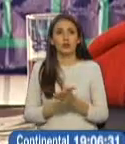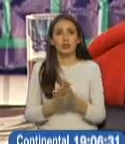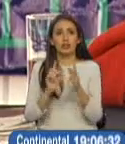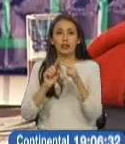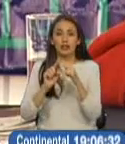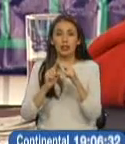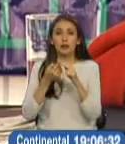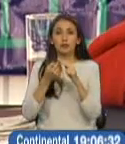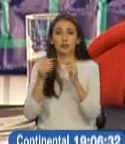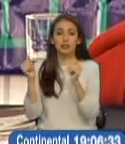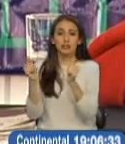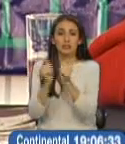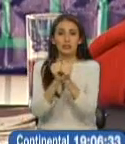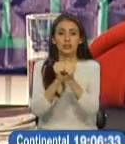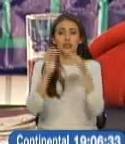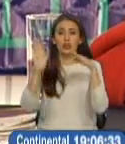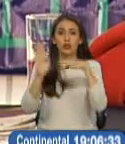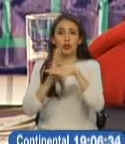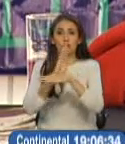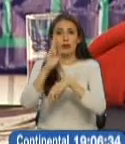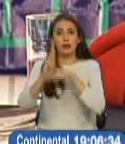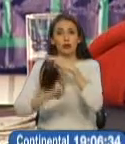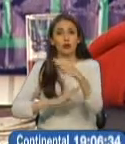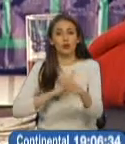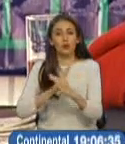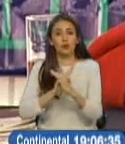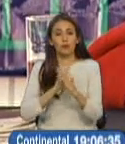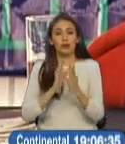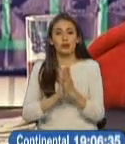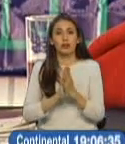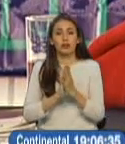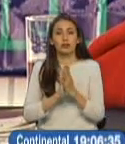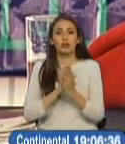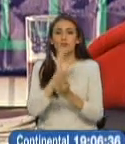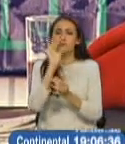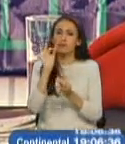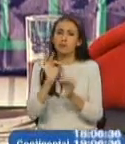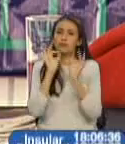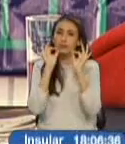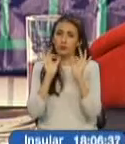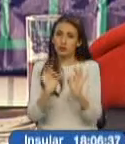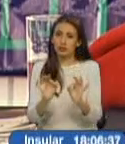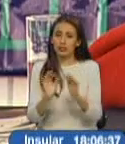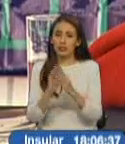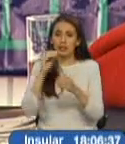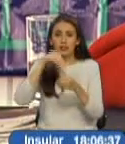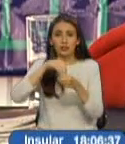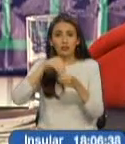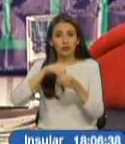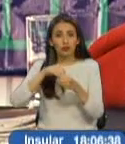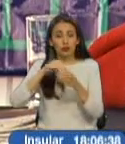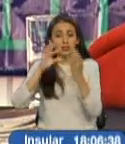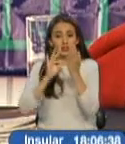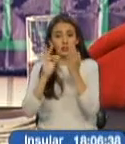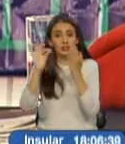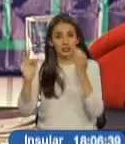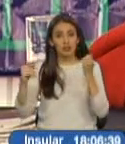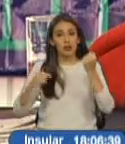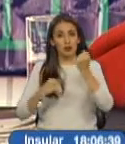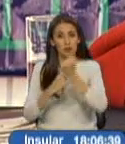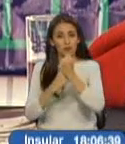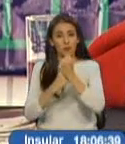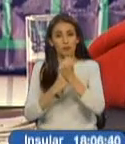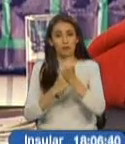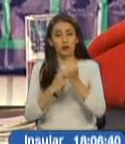ya los acercamientos con el Banco Mundial. Es una excelente fuente de financiamiento. Sabemos perfectamente que las condiciones de las